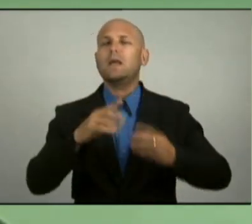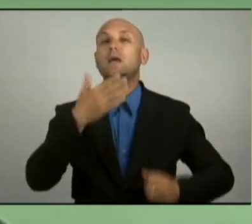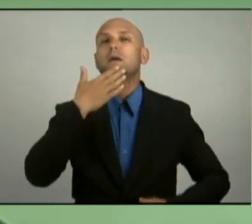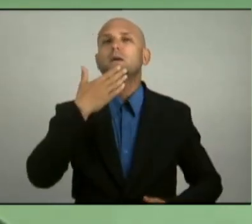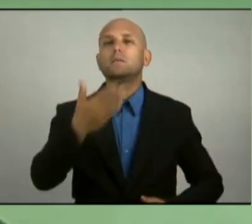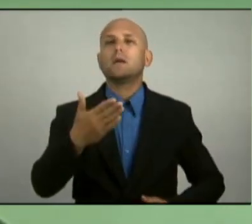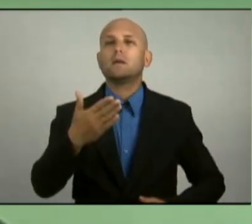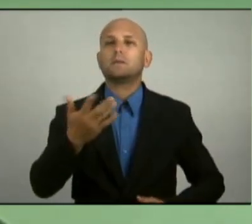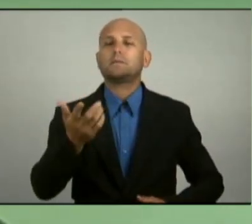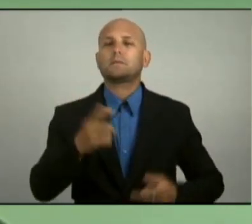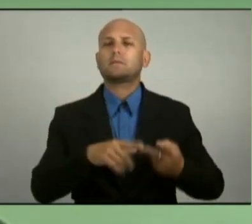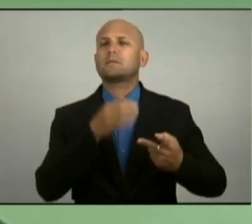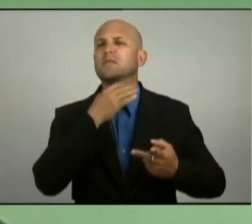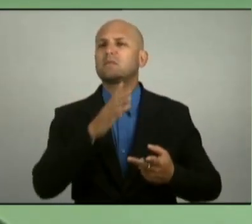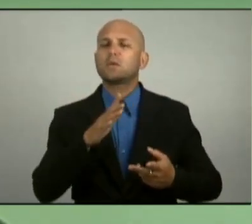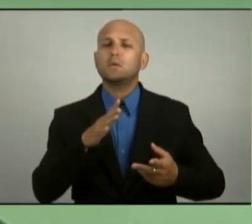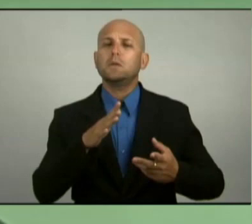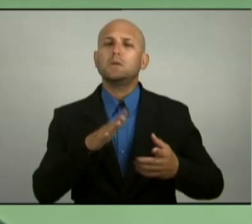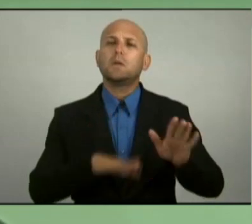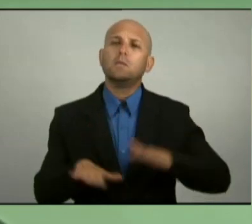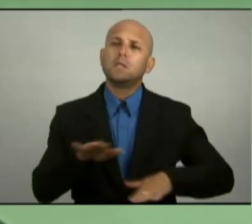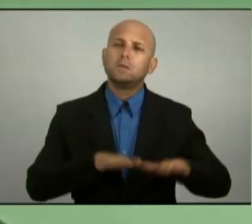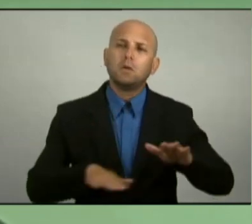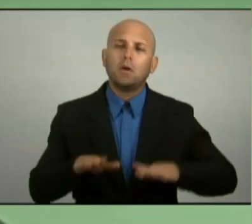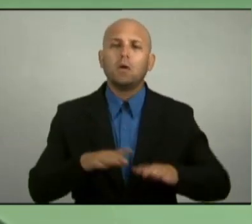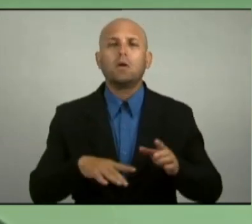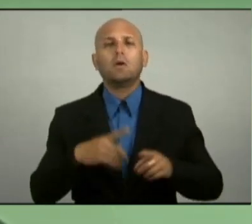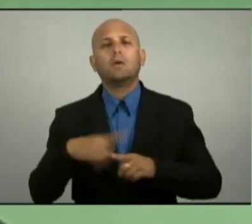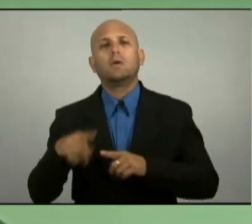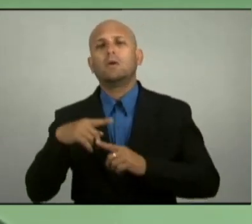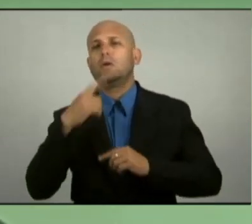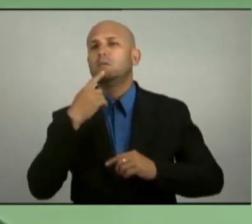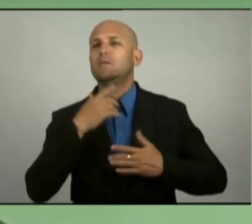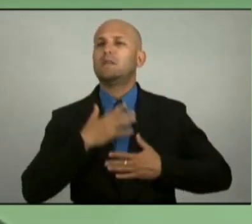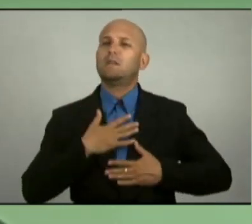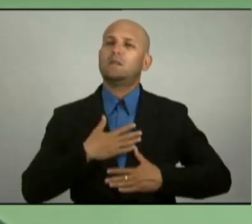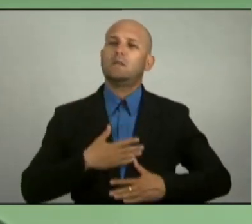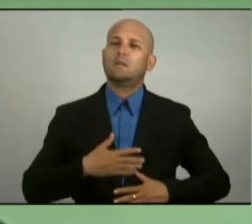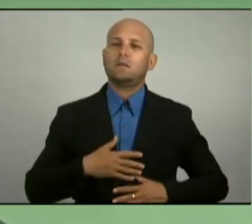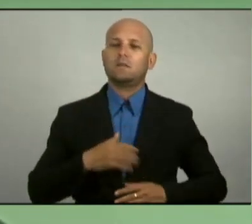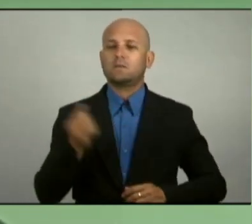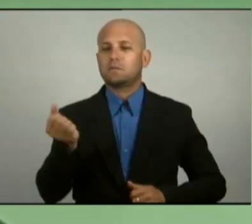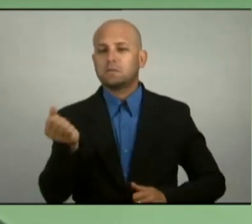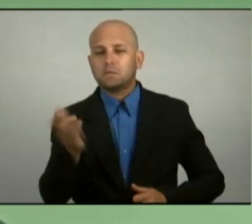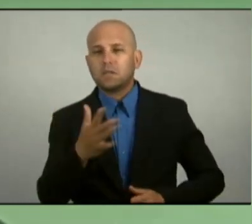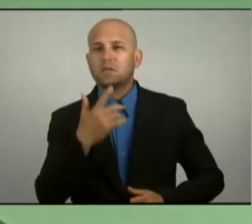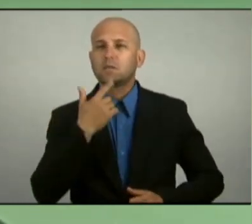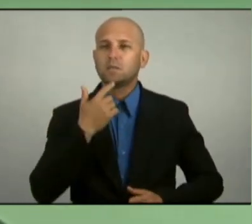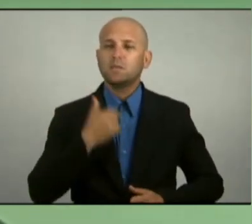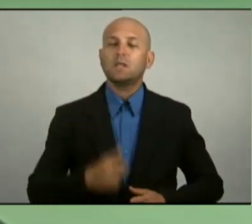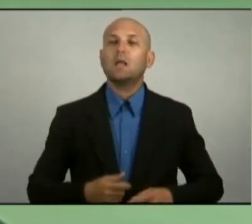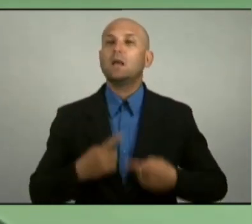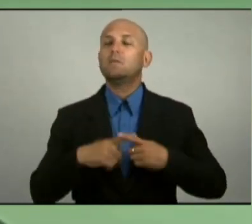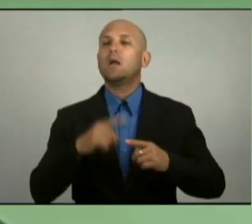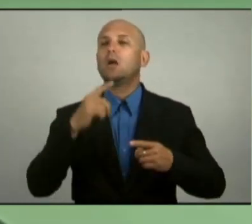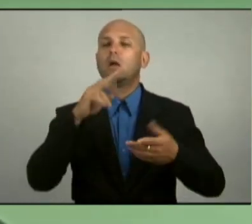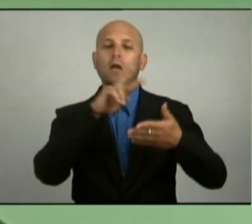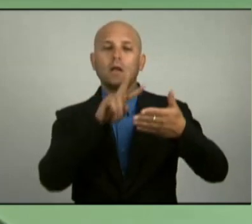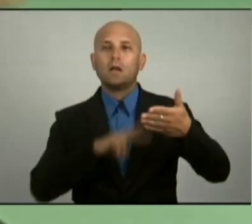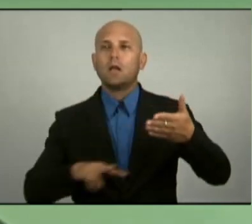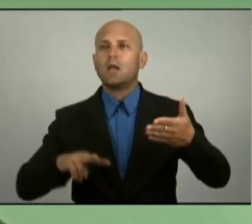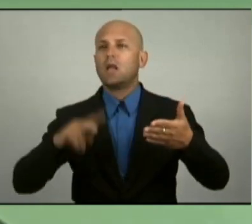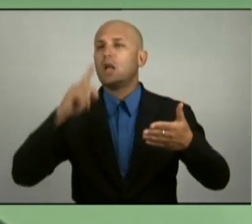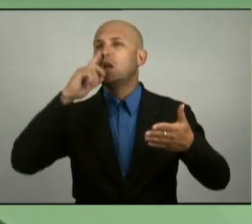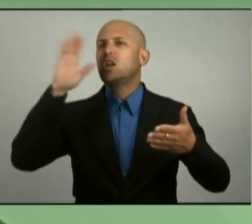juegos de tipo pasivo se recomienda leer pero no una lectura que sea una novela de terror eh ni leer